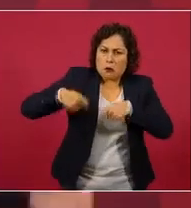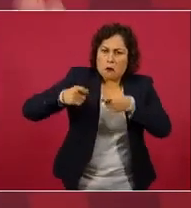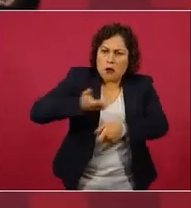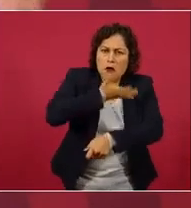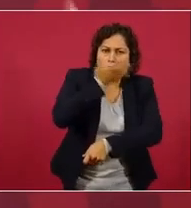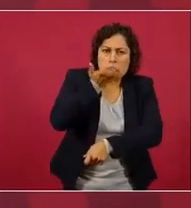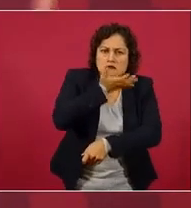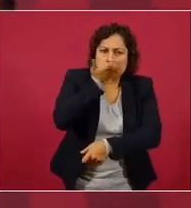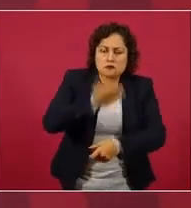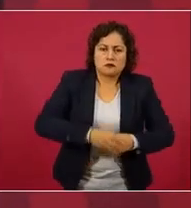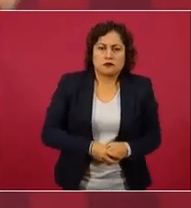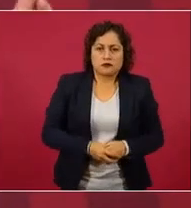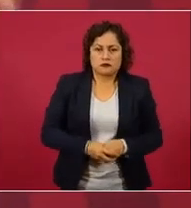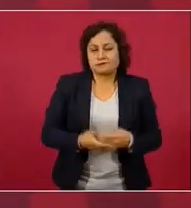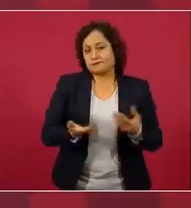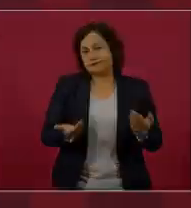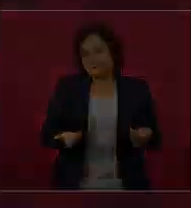Pero